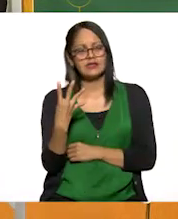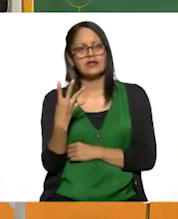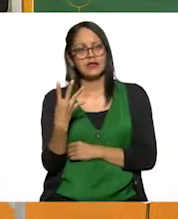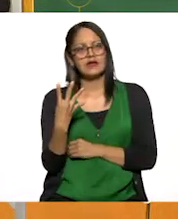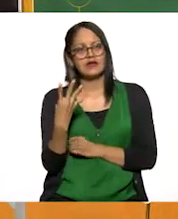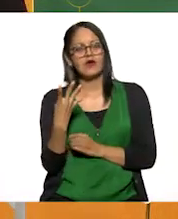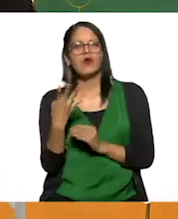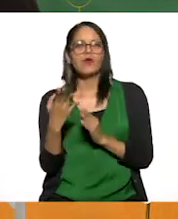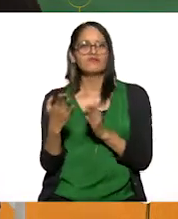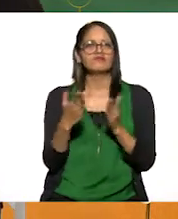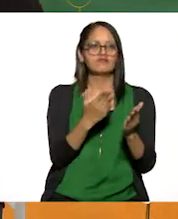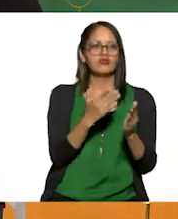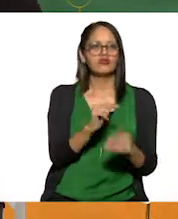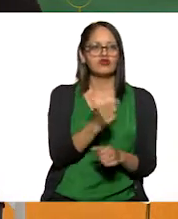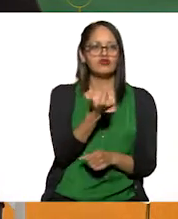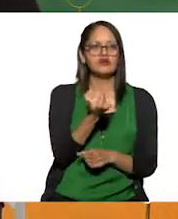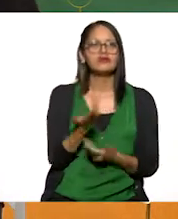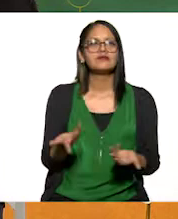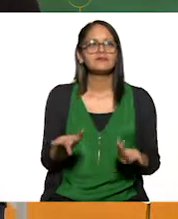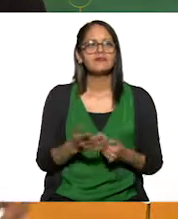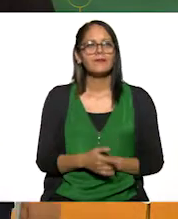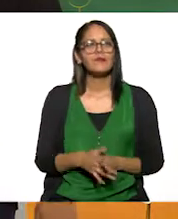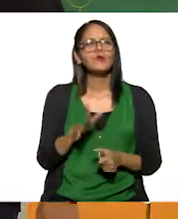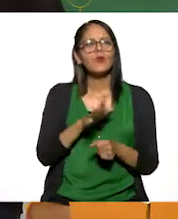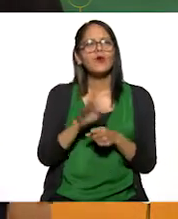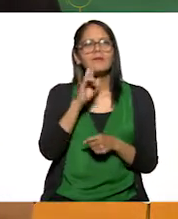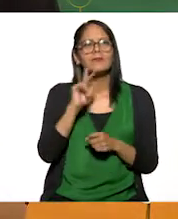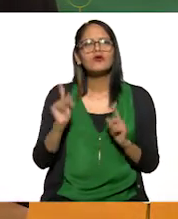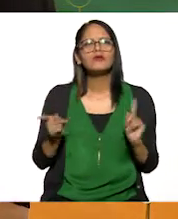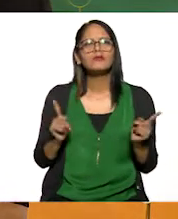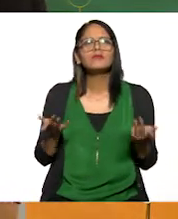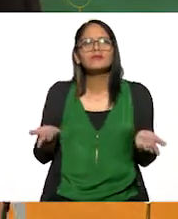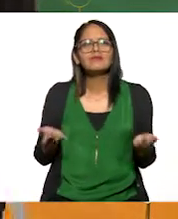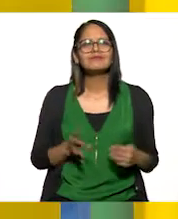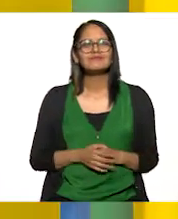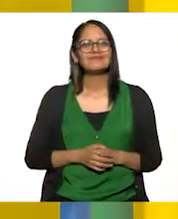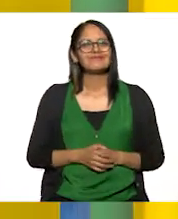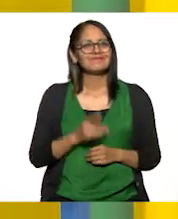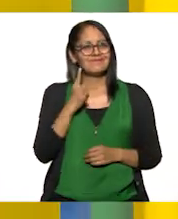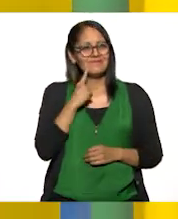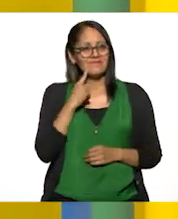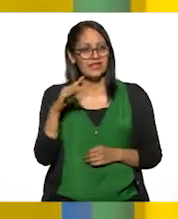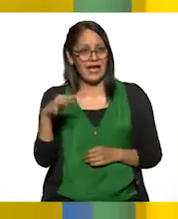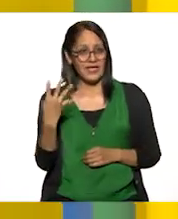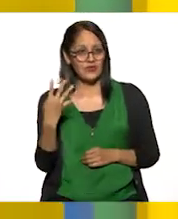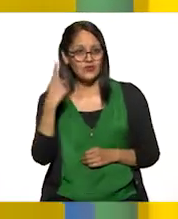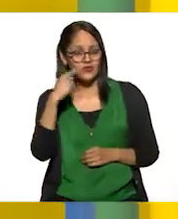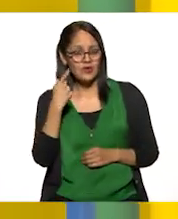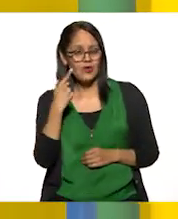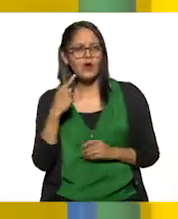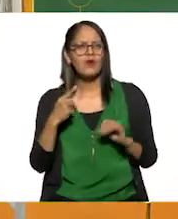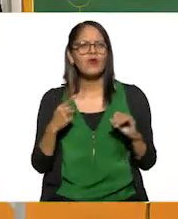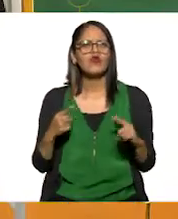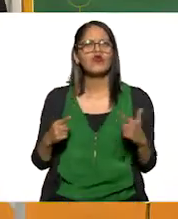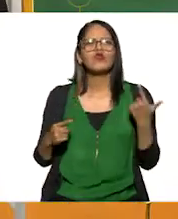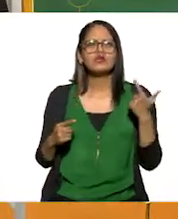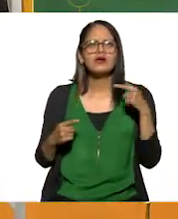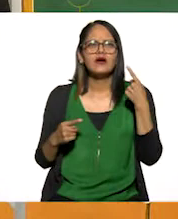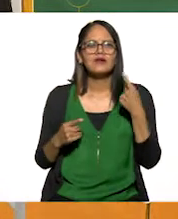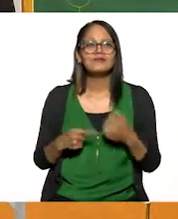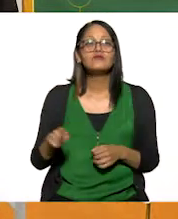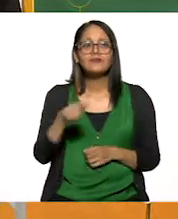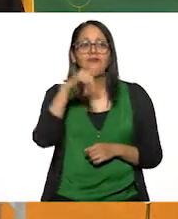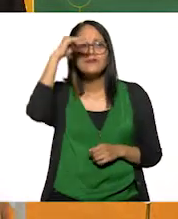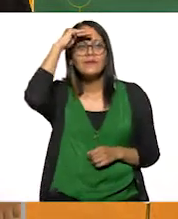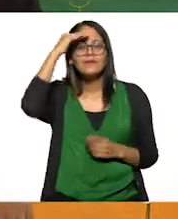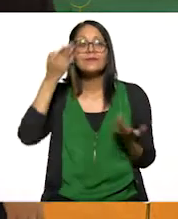y otro a las 12 horas. ¿Cuál debió de haber tomado? Ay, ¿usted? ¿El de las 14 o el de las 12 horas? ¿Ustedes